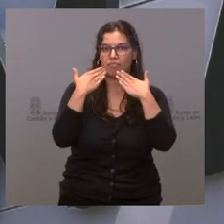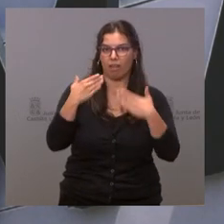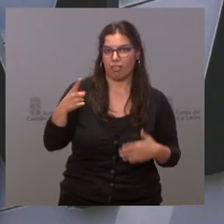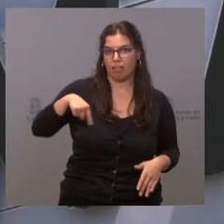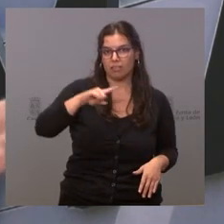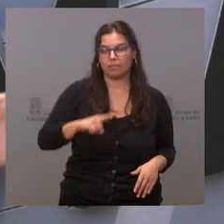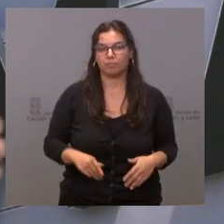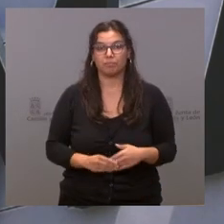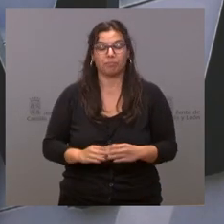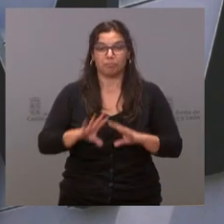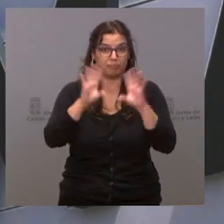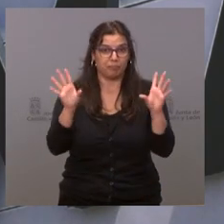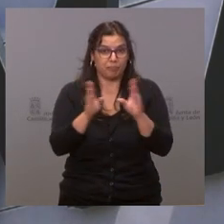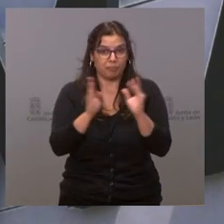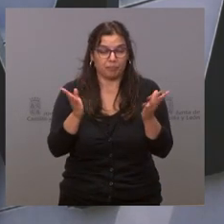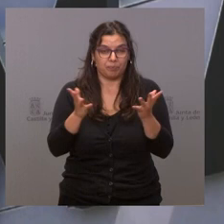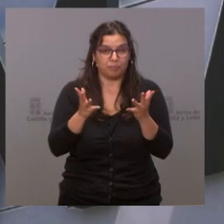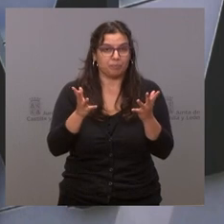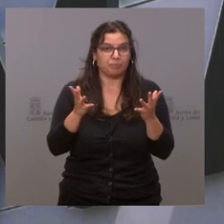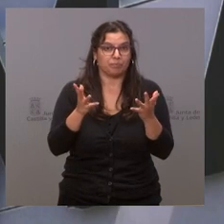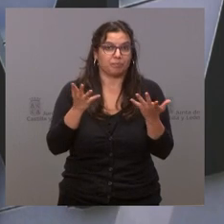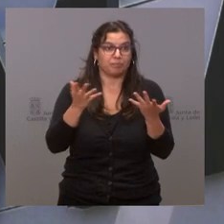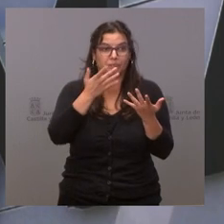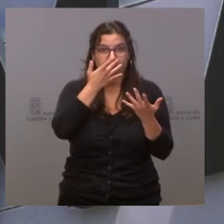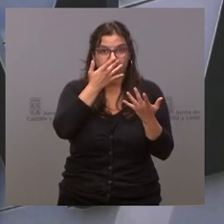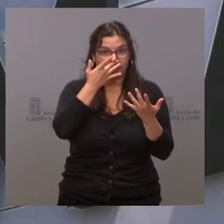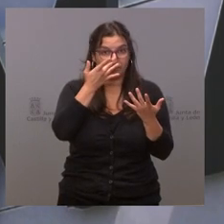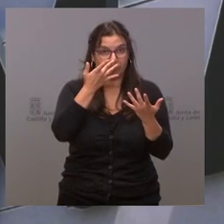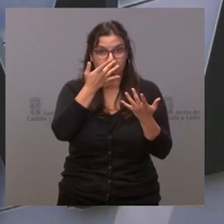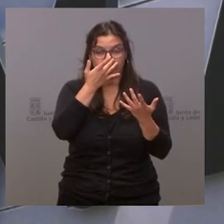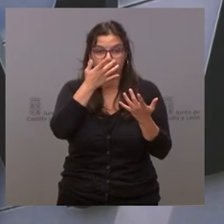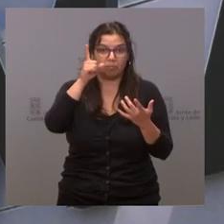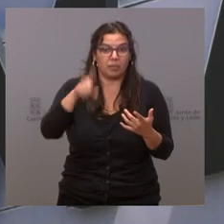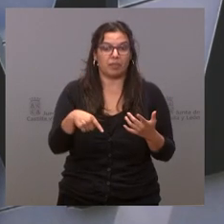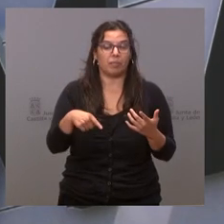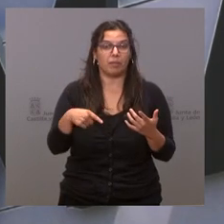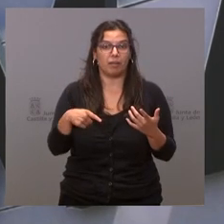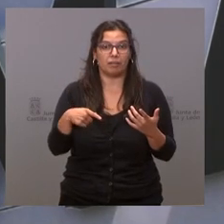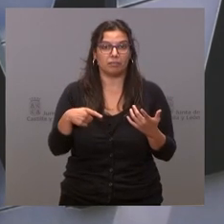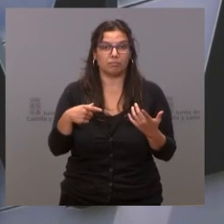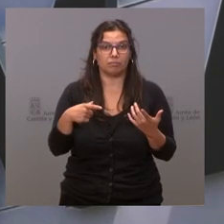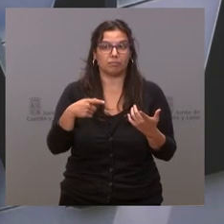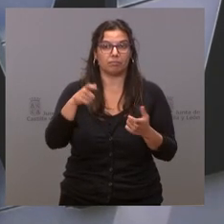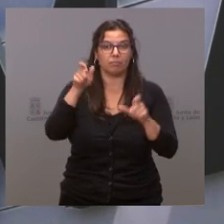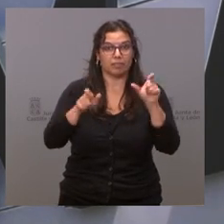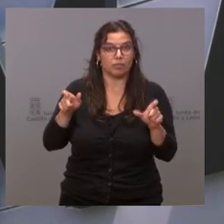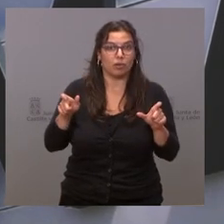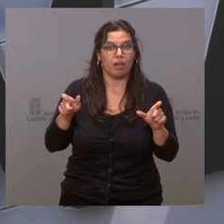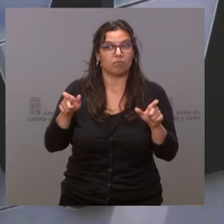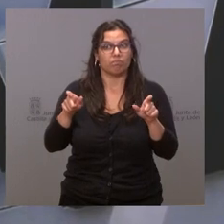fina a quienes también de manera